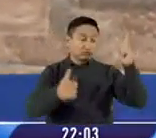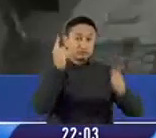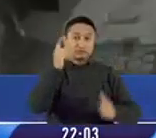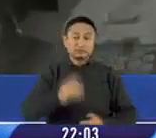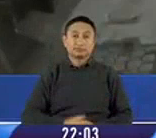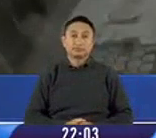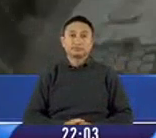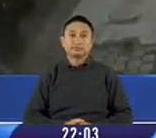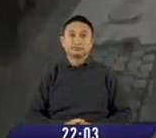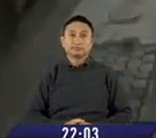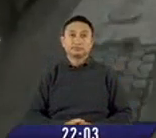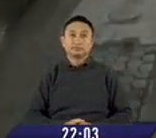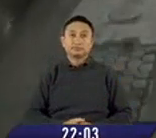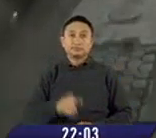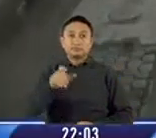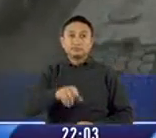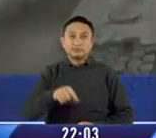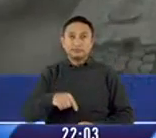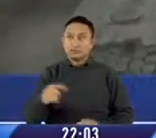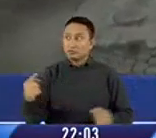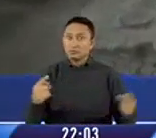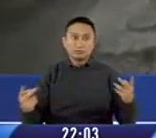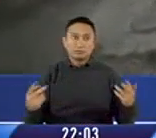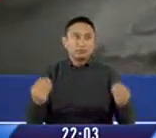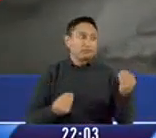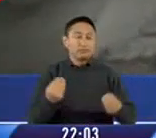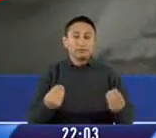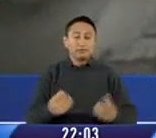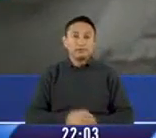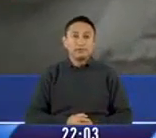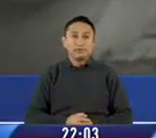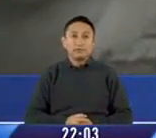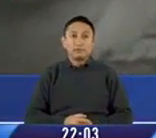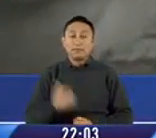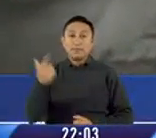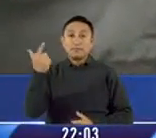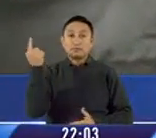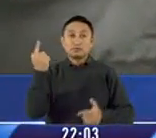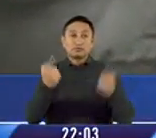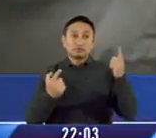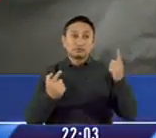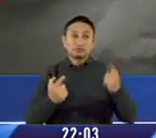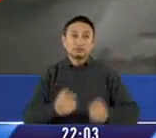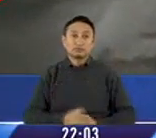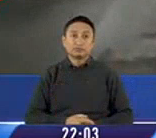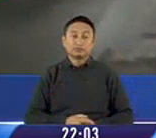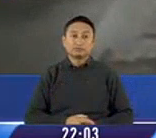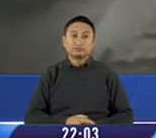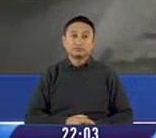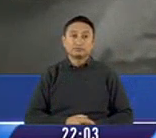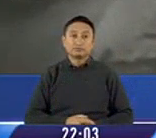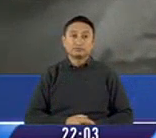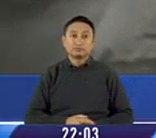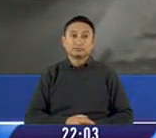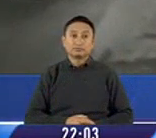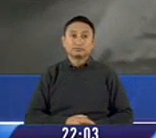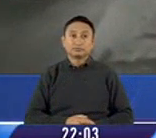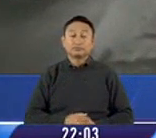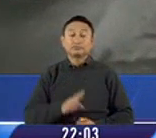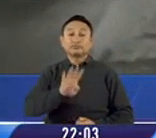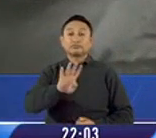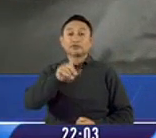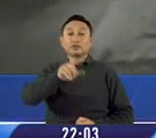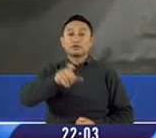disparos. Al ver que la gente seguía apareciendo, los pillos realizaron varios disparos para evitar ser retenidos por la comunidad. Eran 4